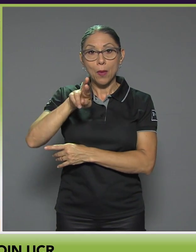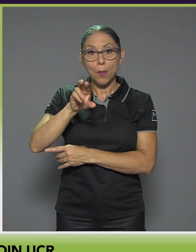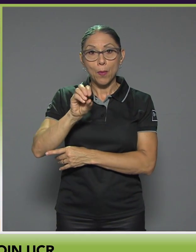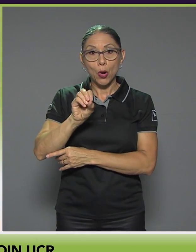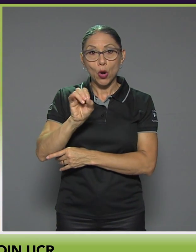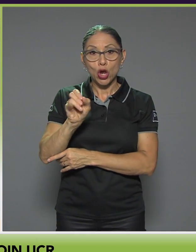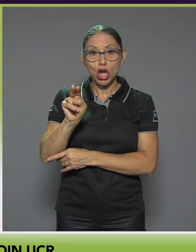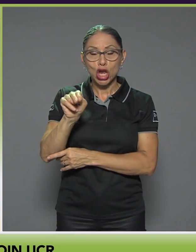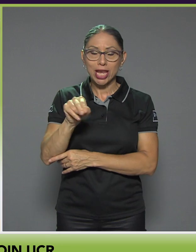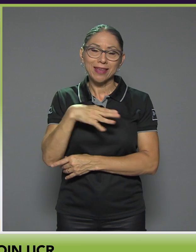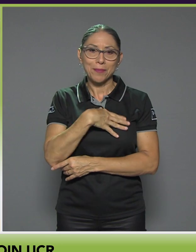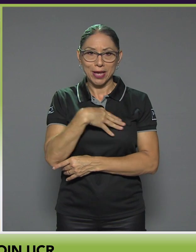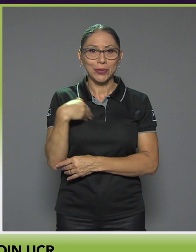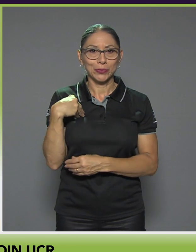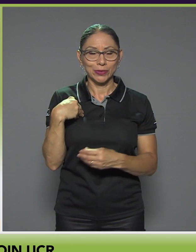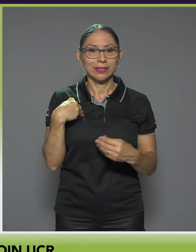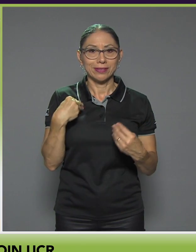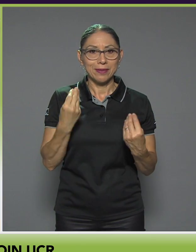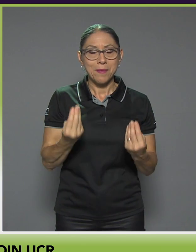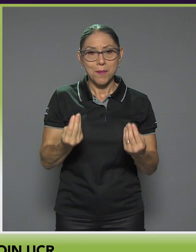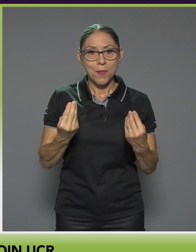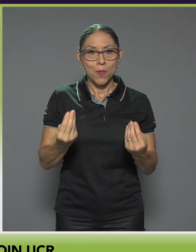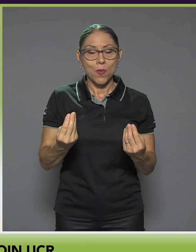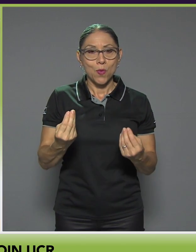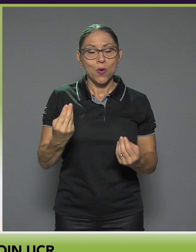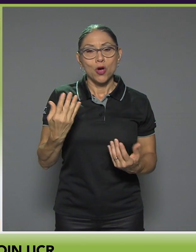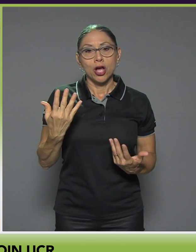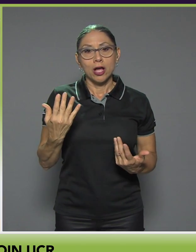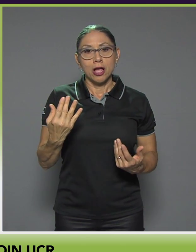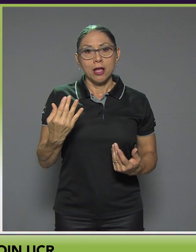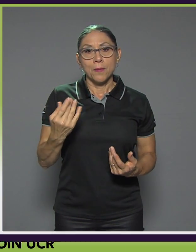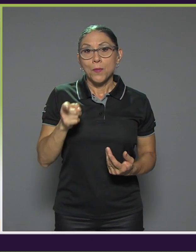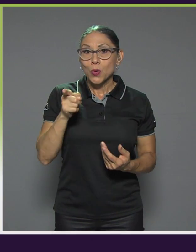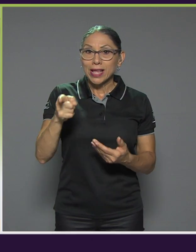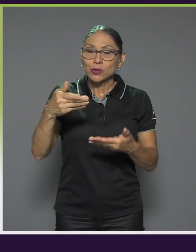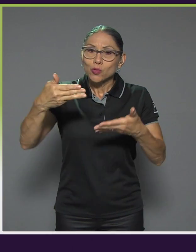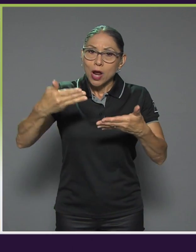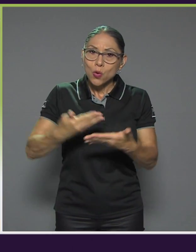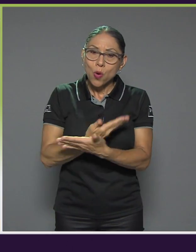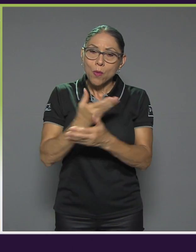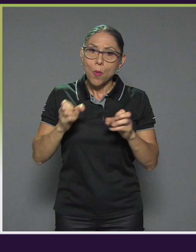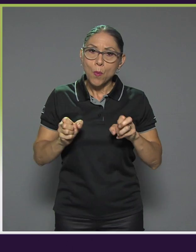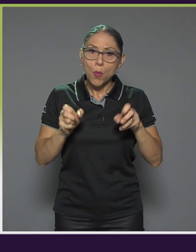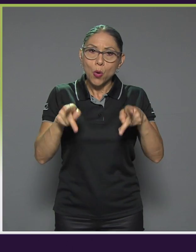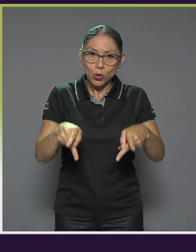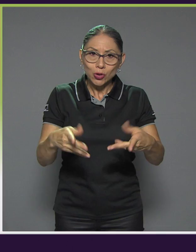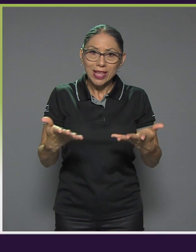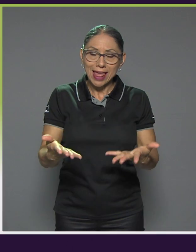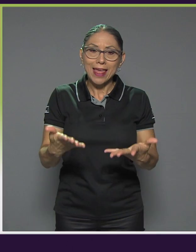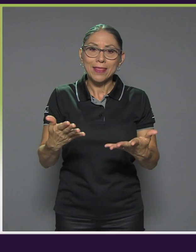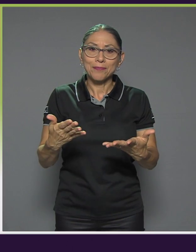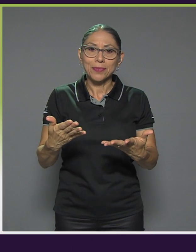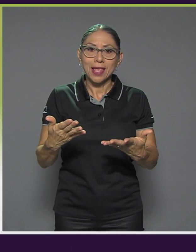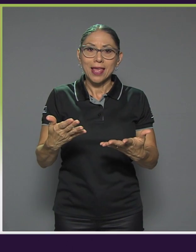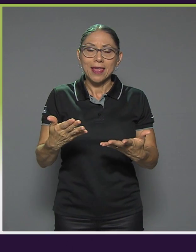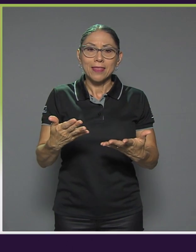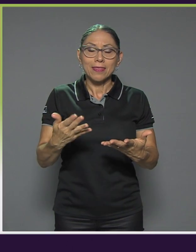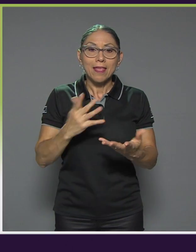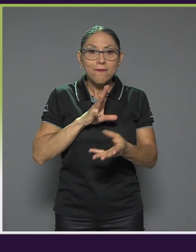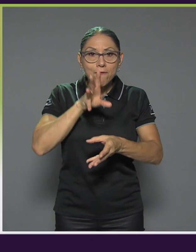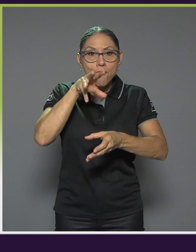porque porque es una nueva oportunidad de formar parte